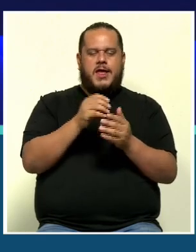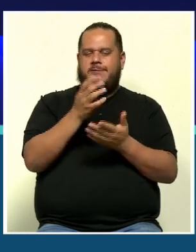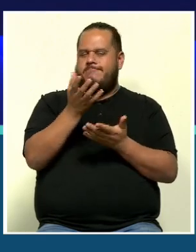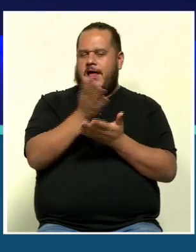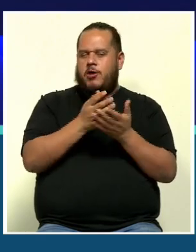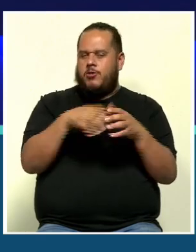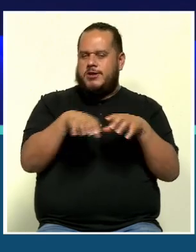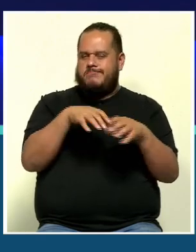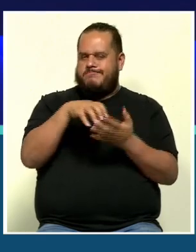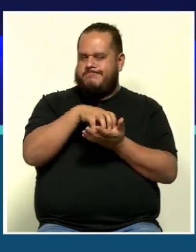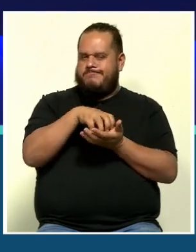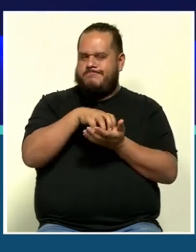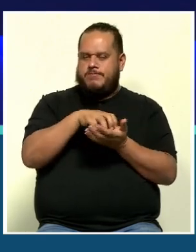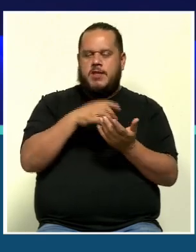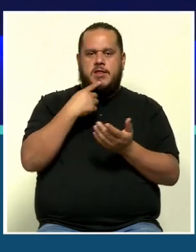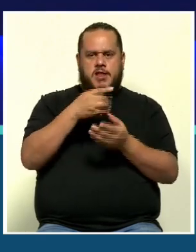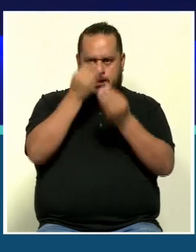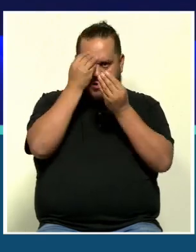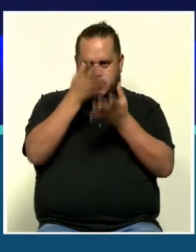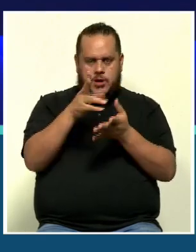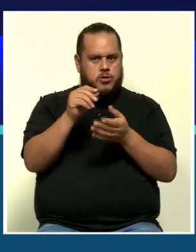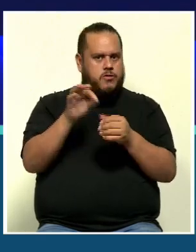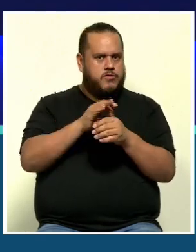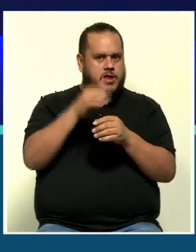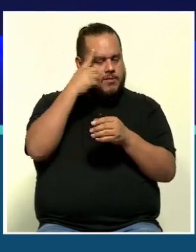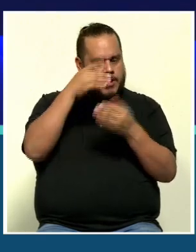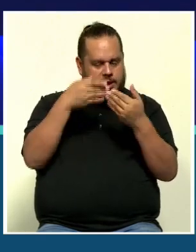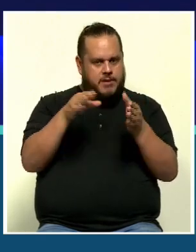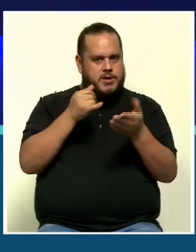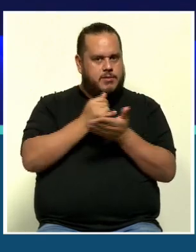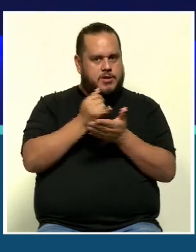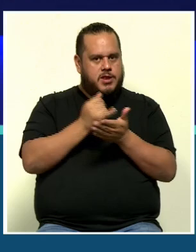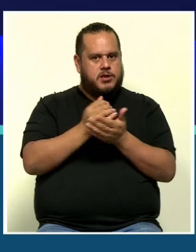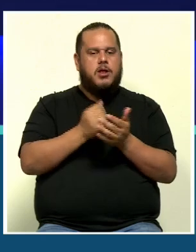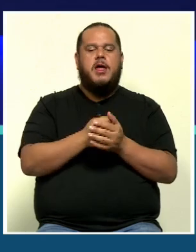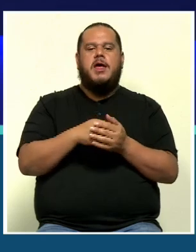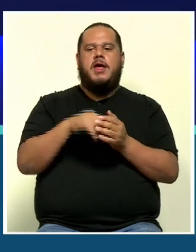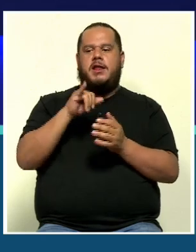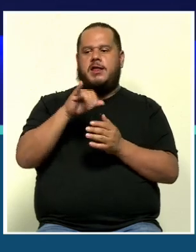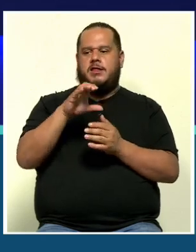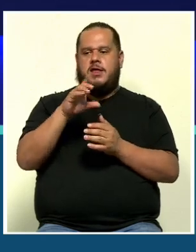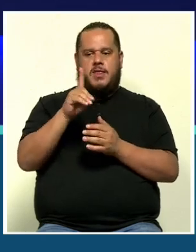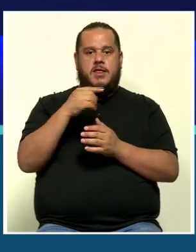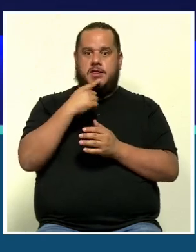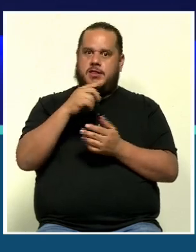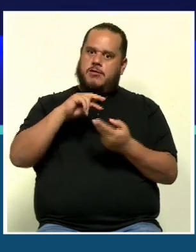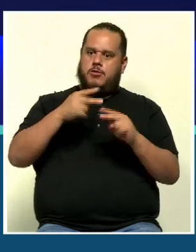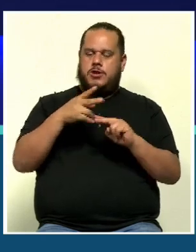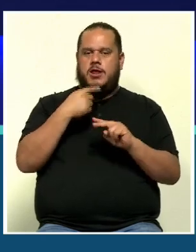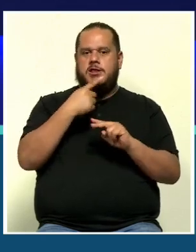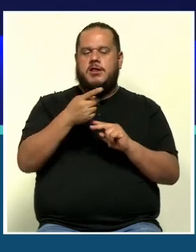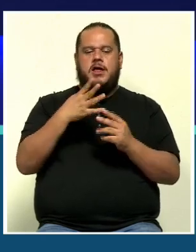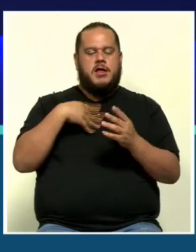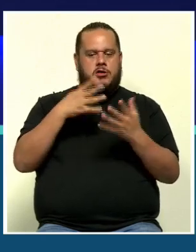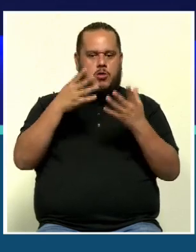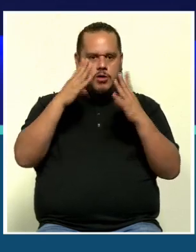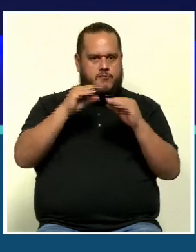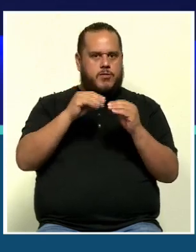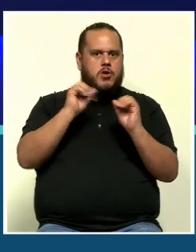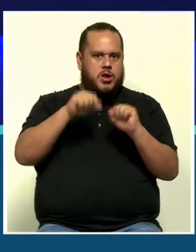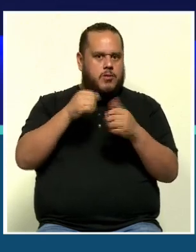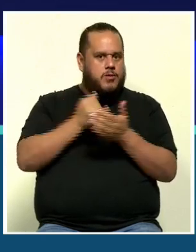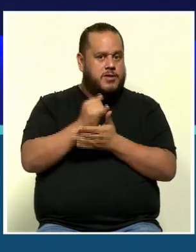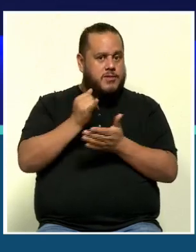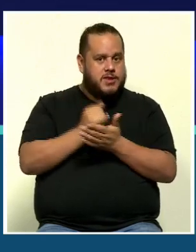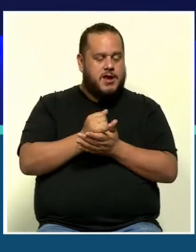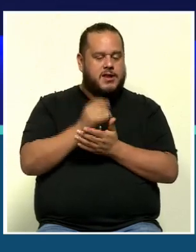general asegura que los informes no sirven para abrir investigaciones, el director del ICD dice lo contrario y señala que son insumos que pueden ser